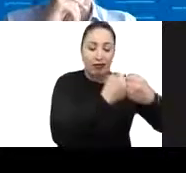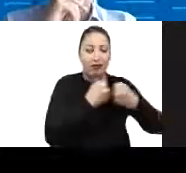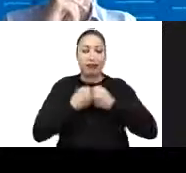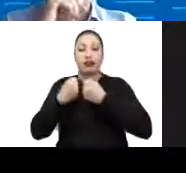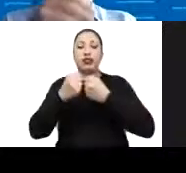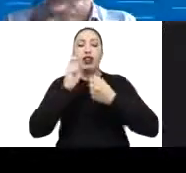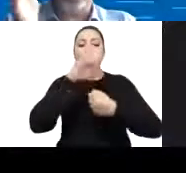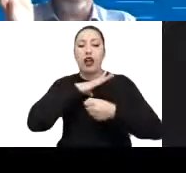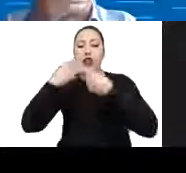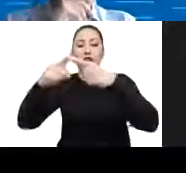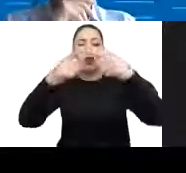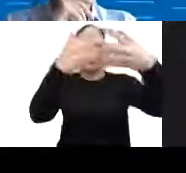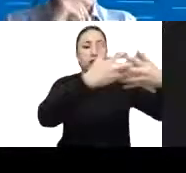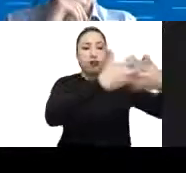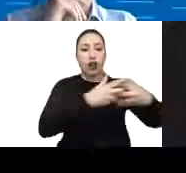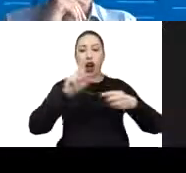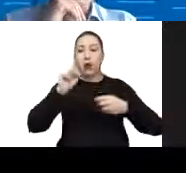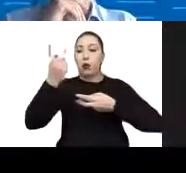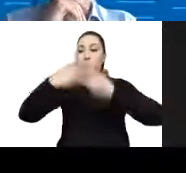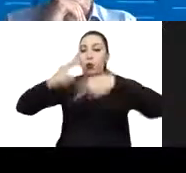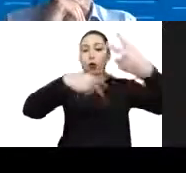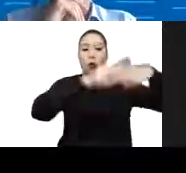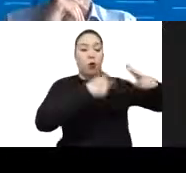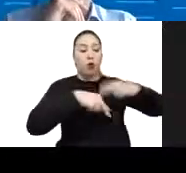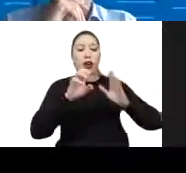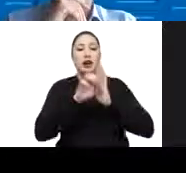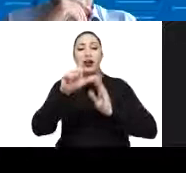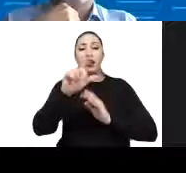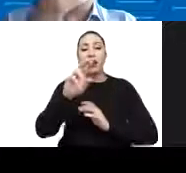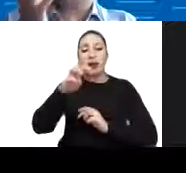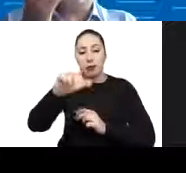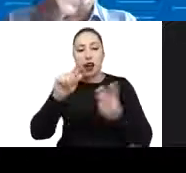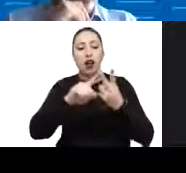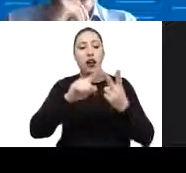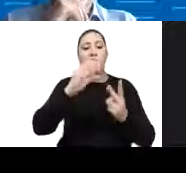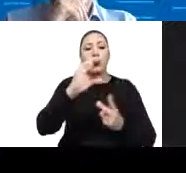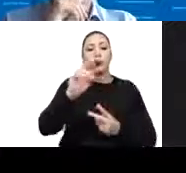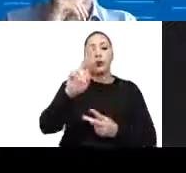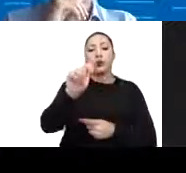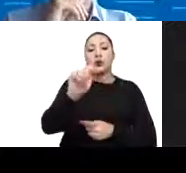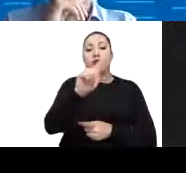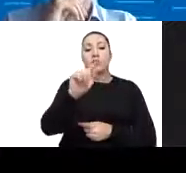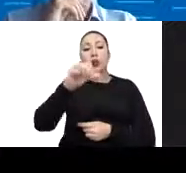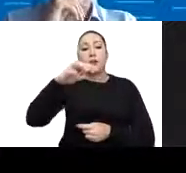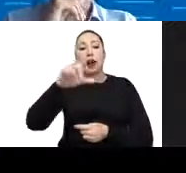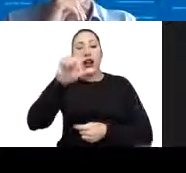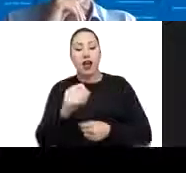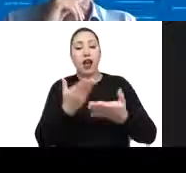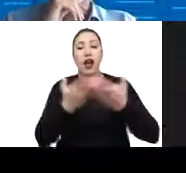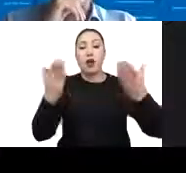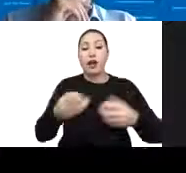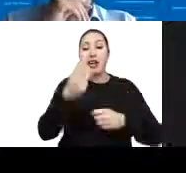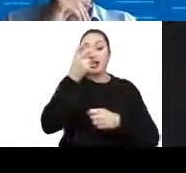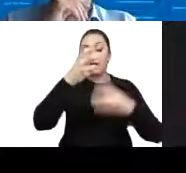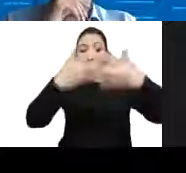los sistemas, ya sea Cutzamala, Lerma, el acuífero, para entender esa dinámica. ¿Bajo qué condiciones ese sistema es vulnerable? ¿No?